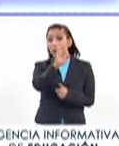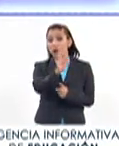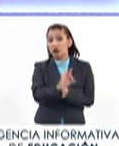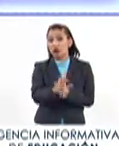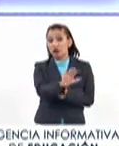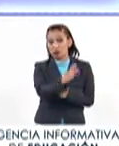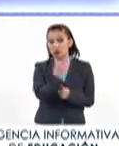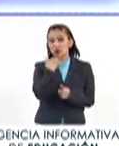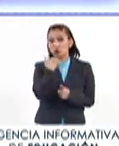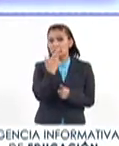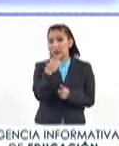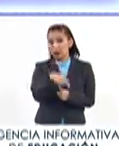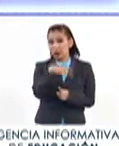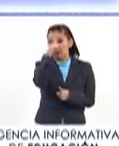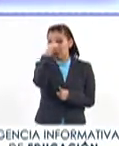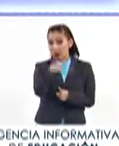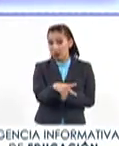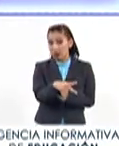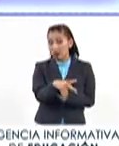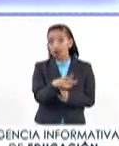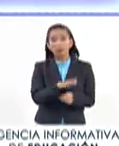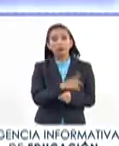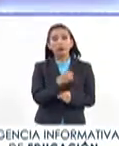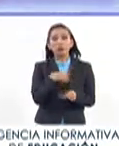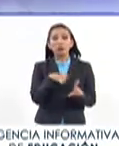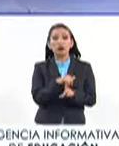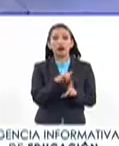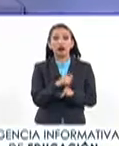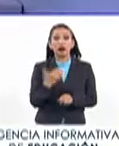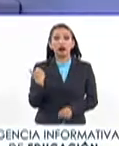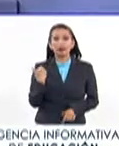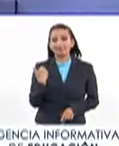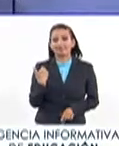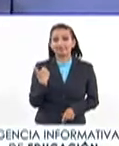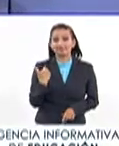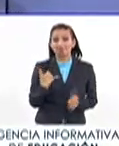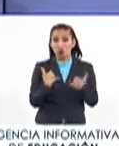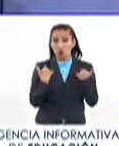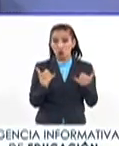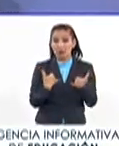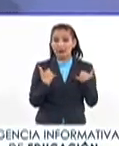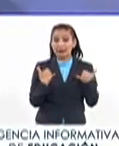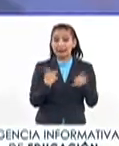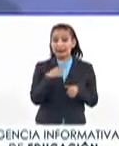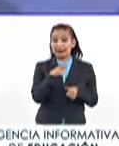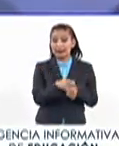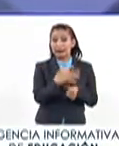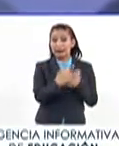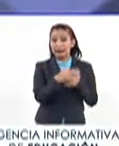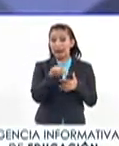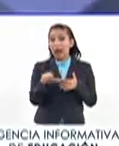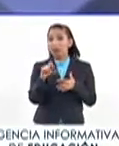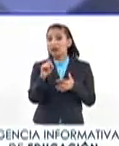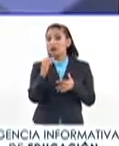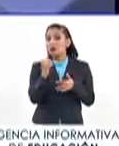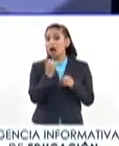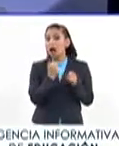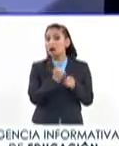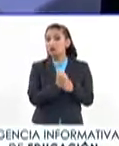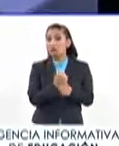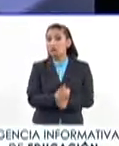de los suicidios en México son por bullying. En jóvenes. En jóvenes de 15 a 29. De 15 a